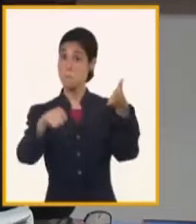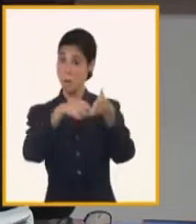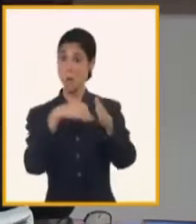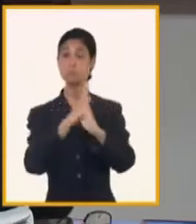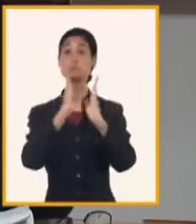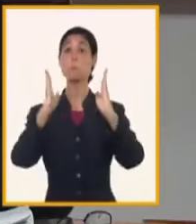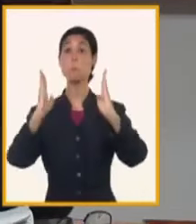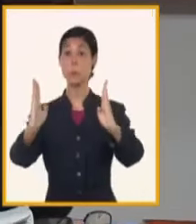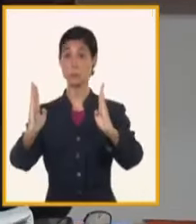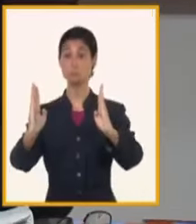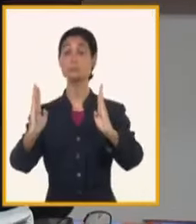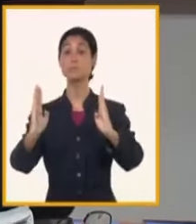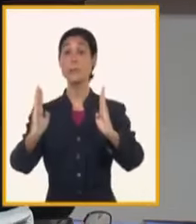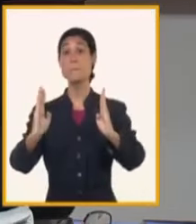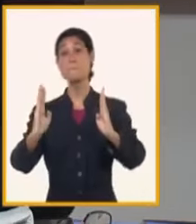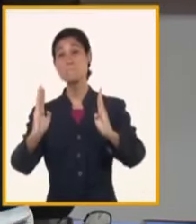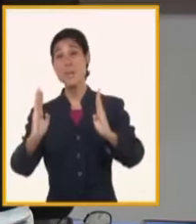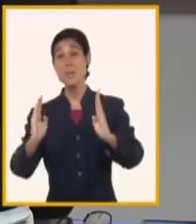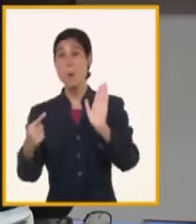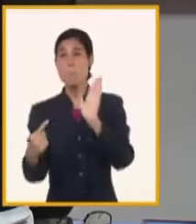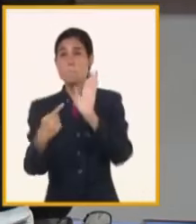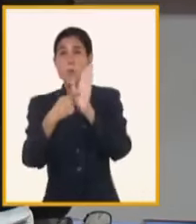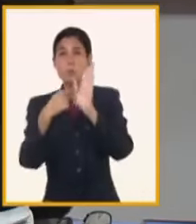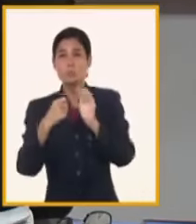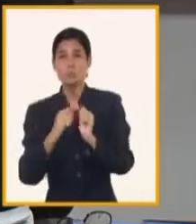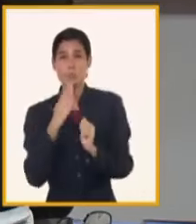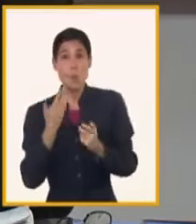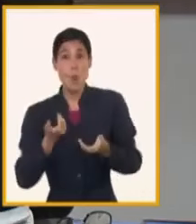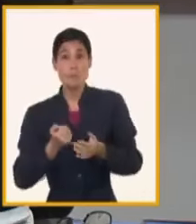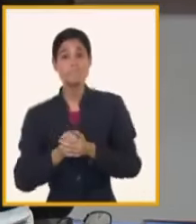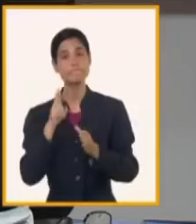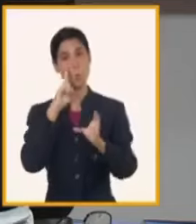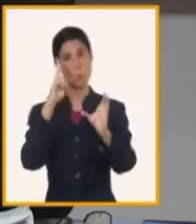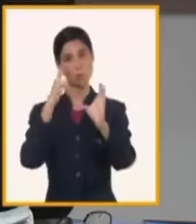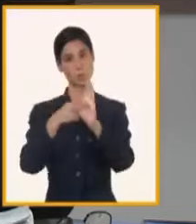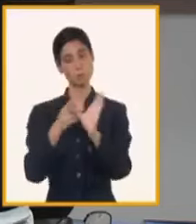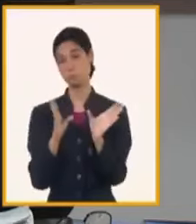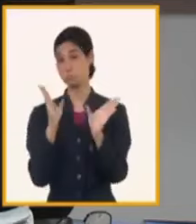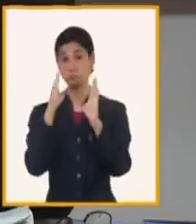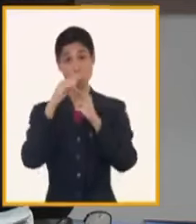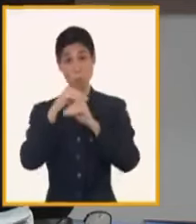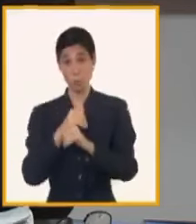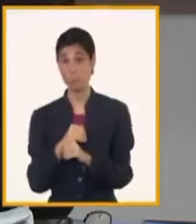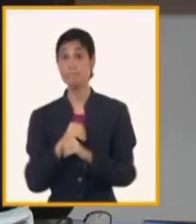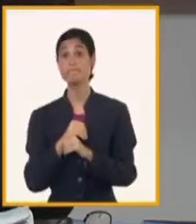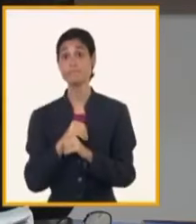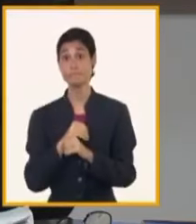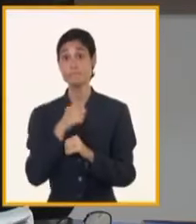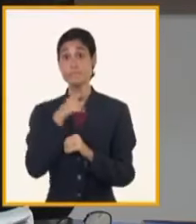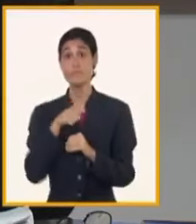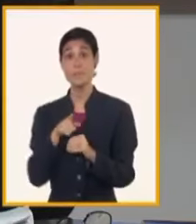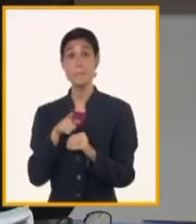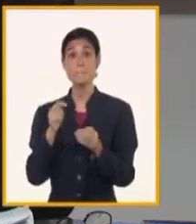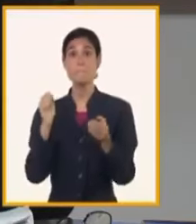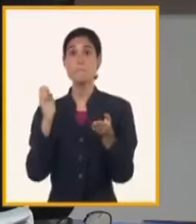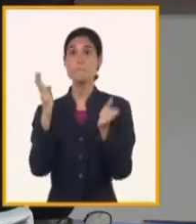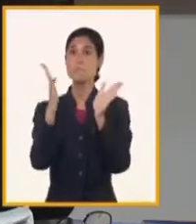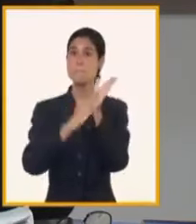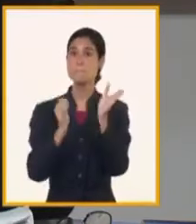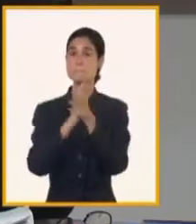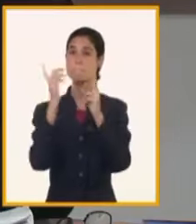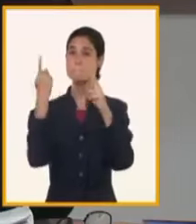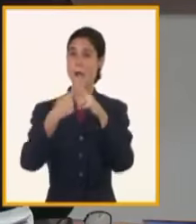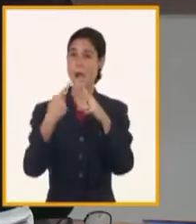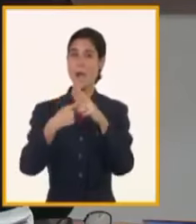unió con falta de combustible y entonces las horas de apagón en primer semestre sobre todo repito en el mes de mayo y algunos días de junio